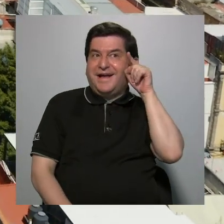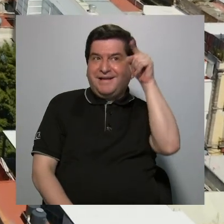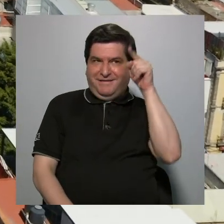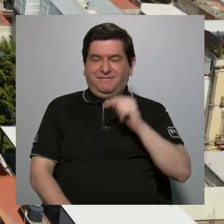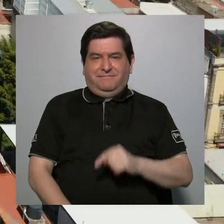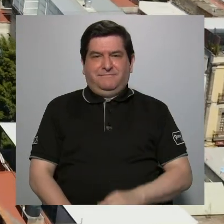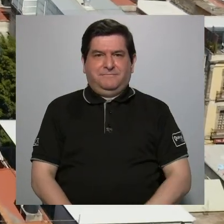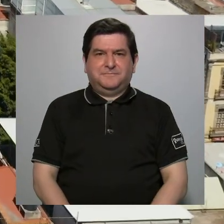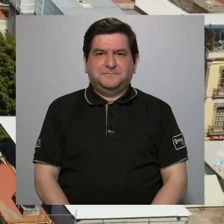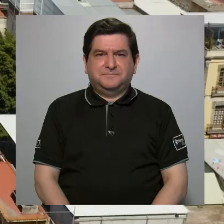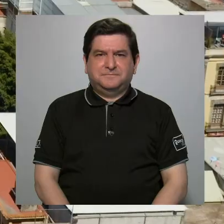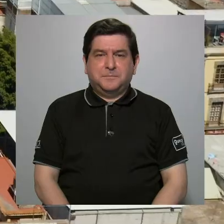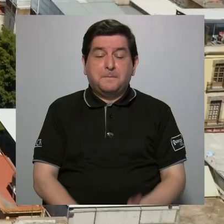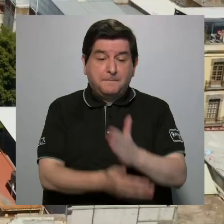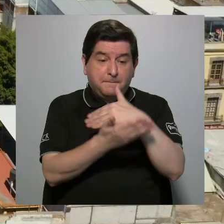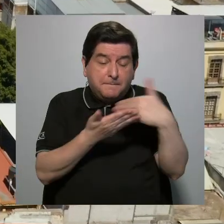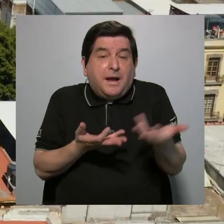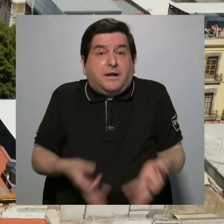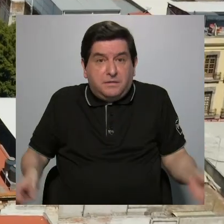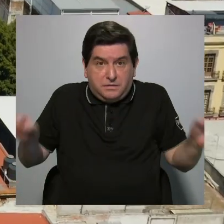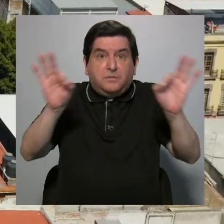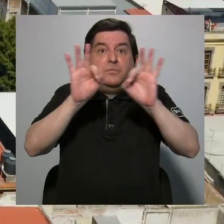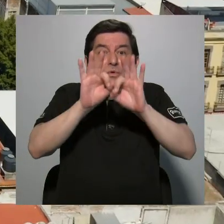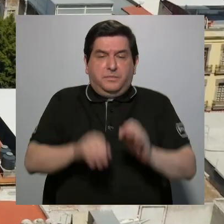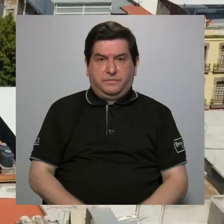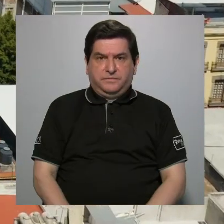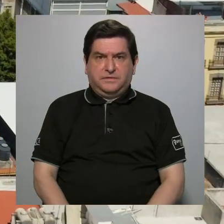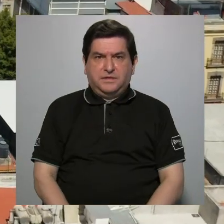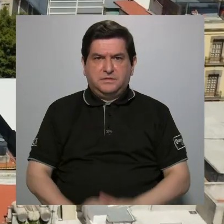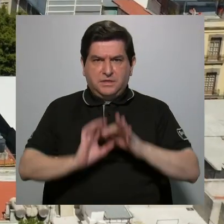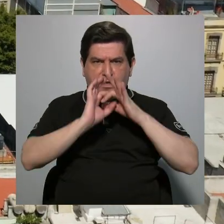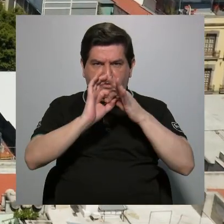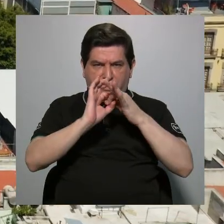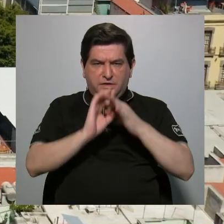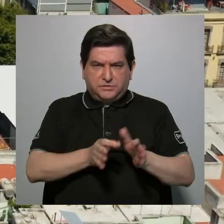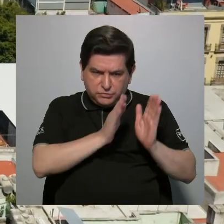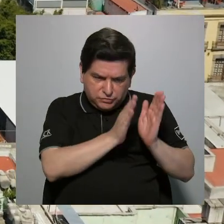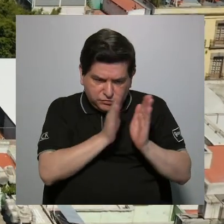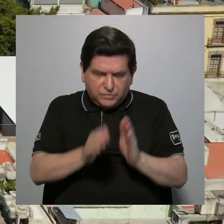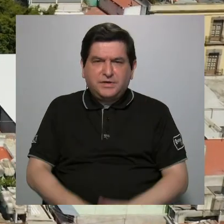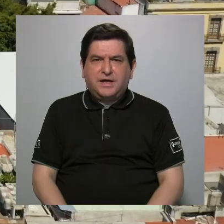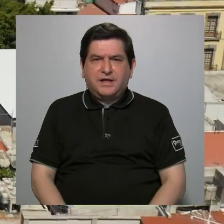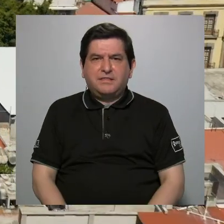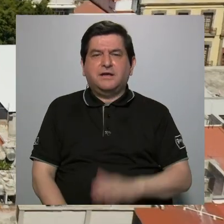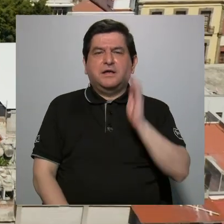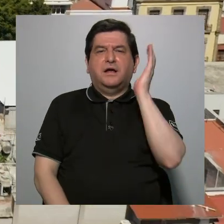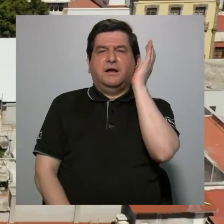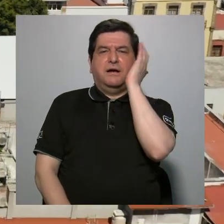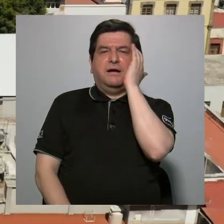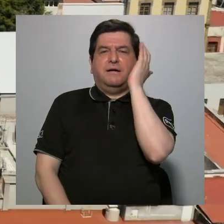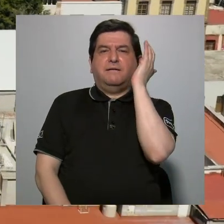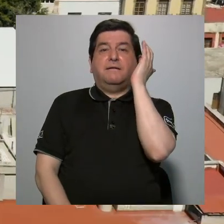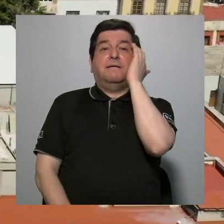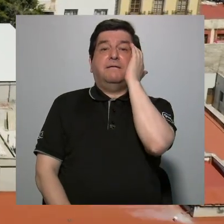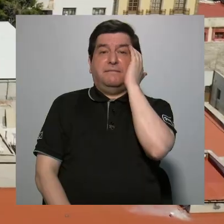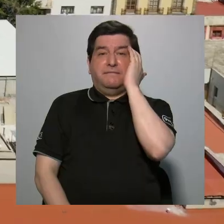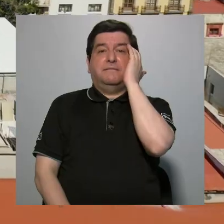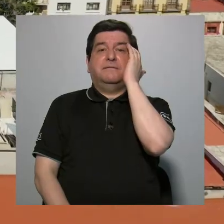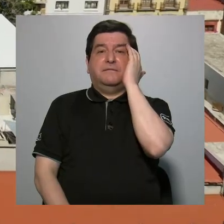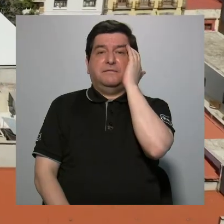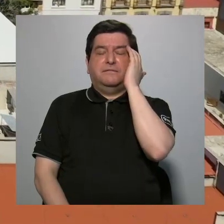en México, una parte importantísima de esa formación fue la toma de conciencia